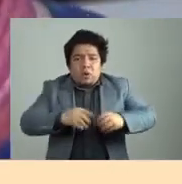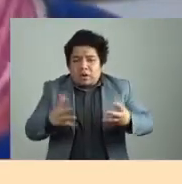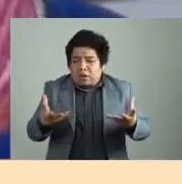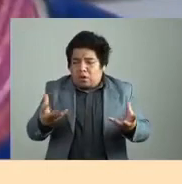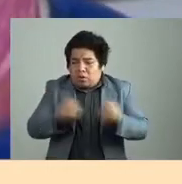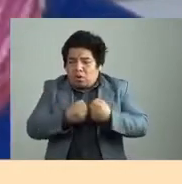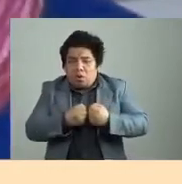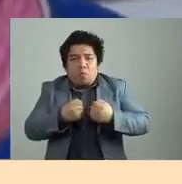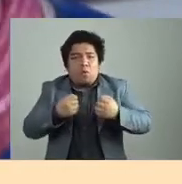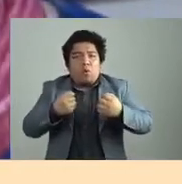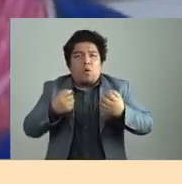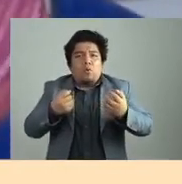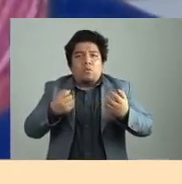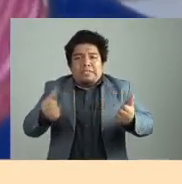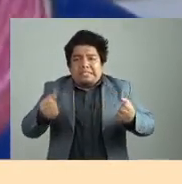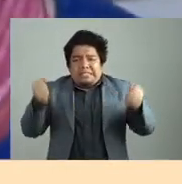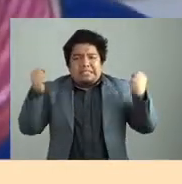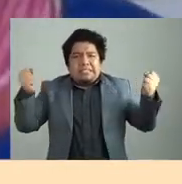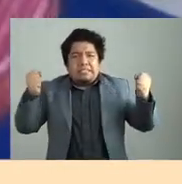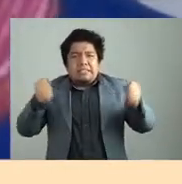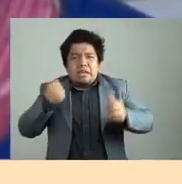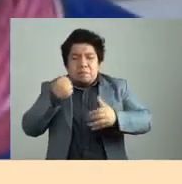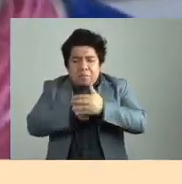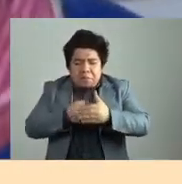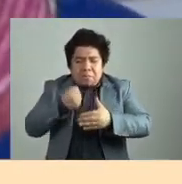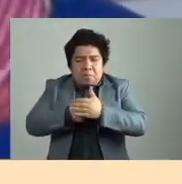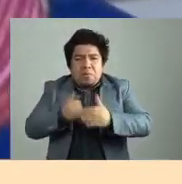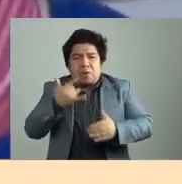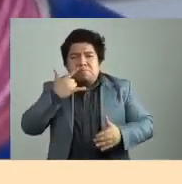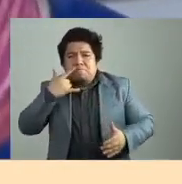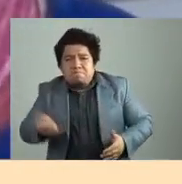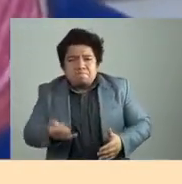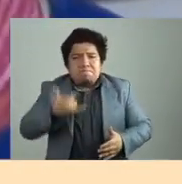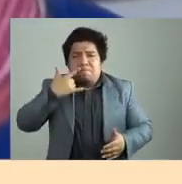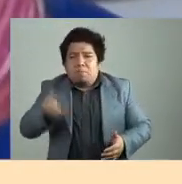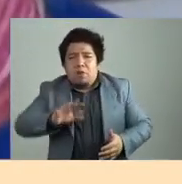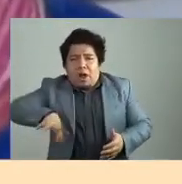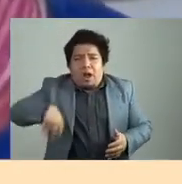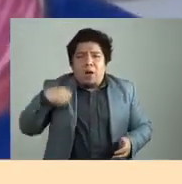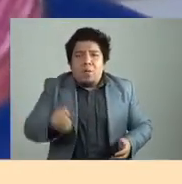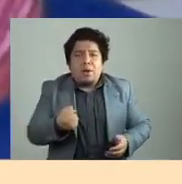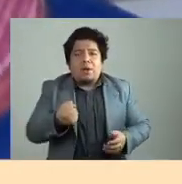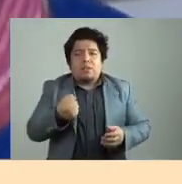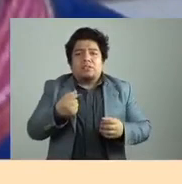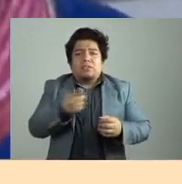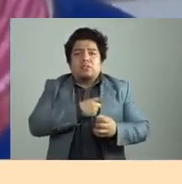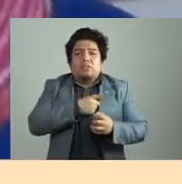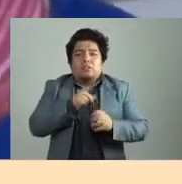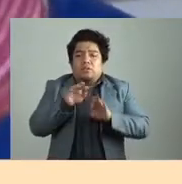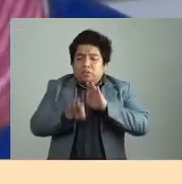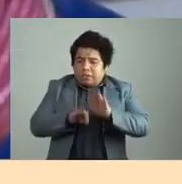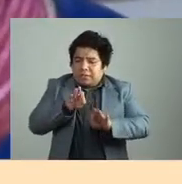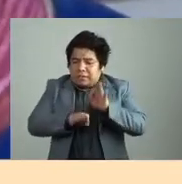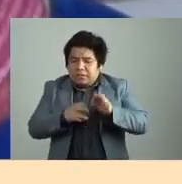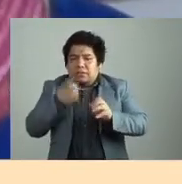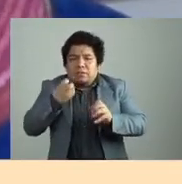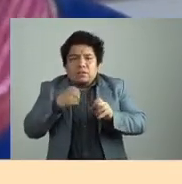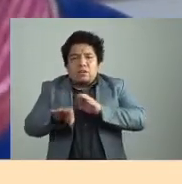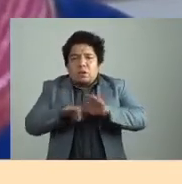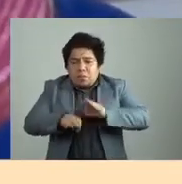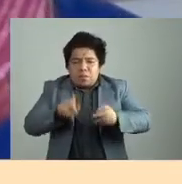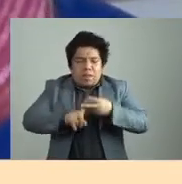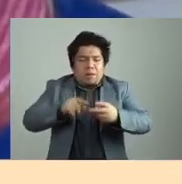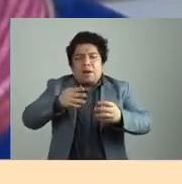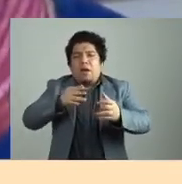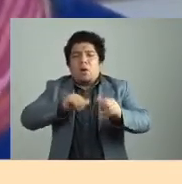una lucha que debe empezar de una reorganización fundamental de todo el trabajo toda la actividad